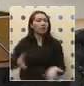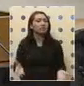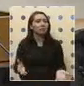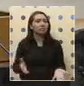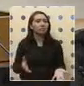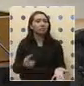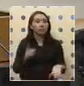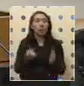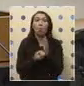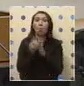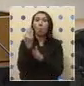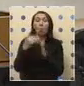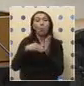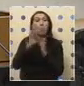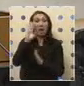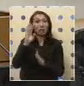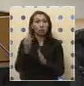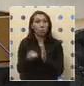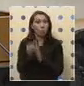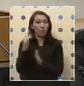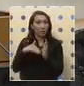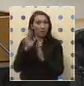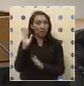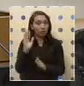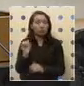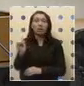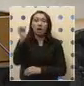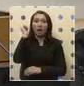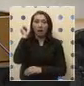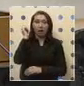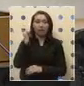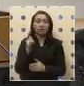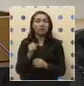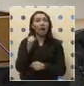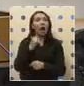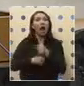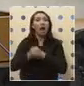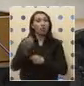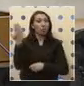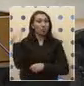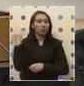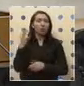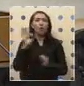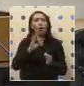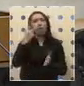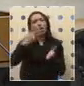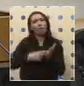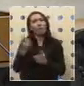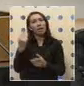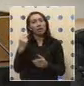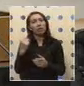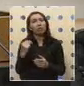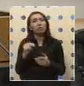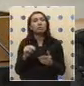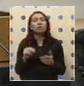Y la nueva mayoría, ayer, el año pasado o el 2012, el